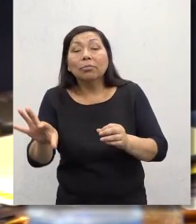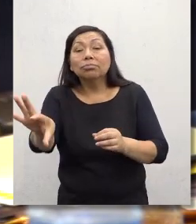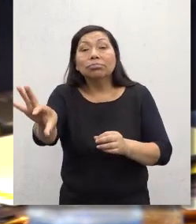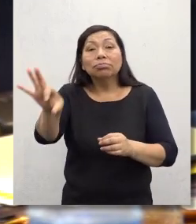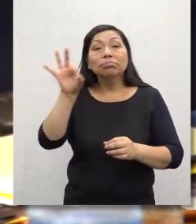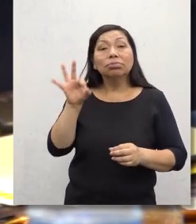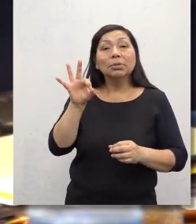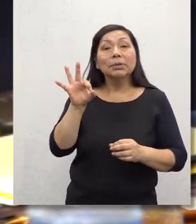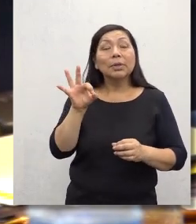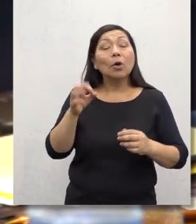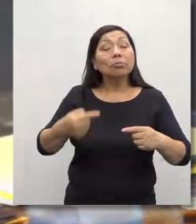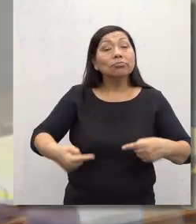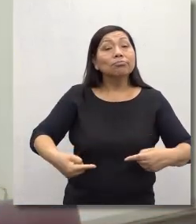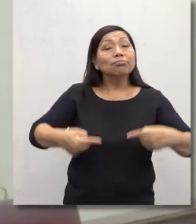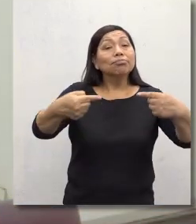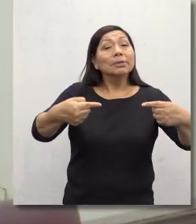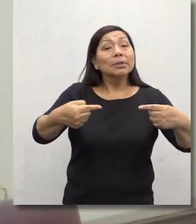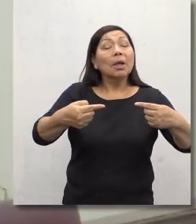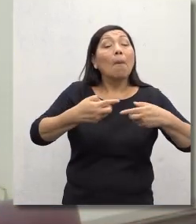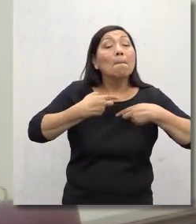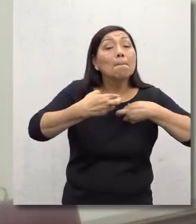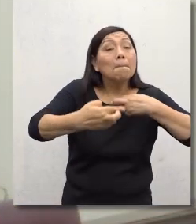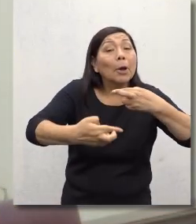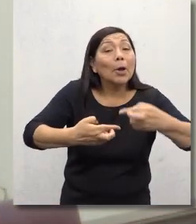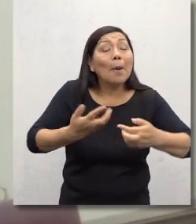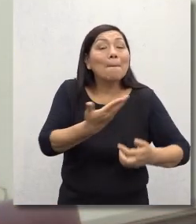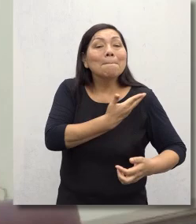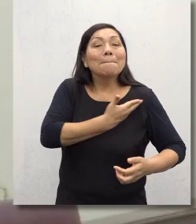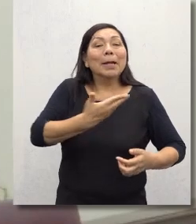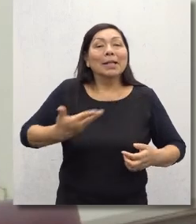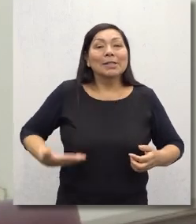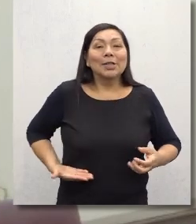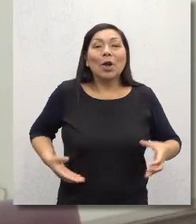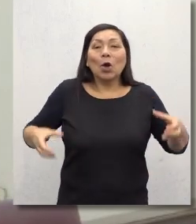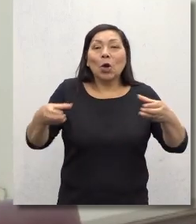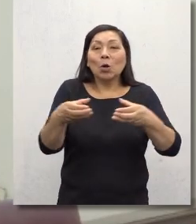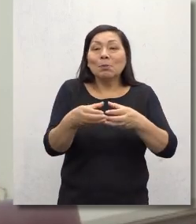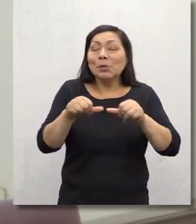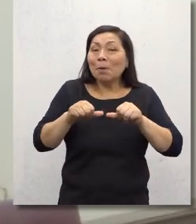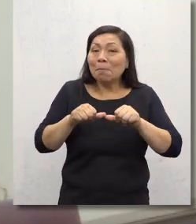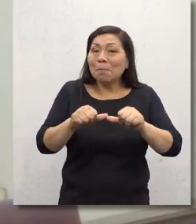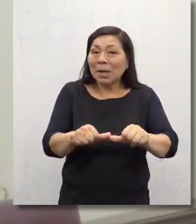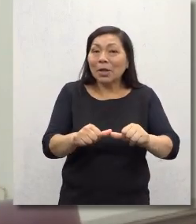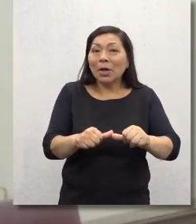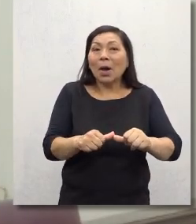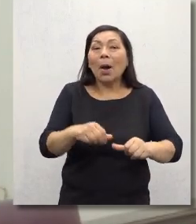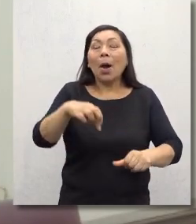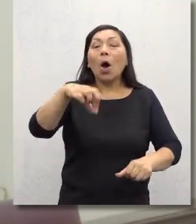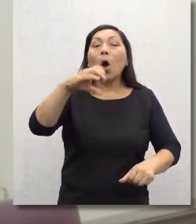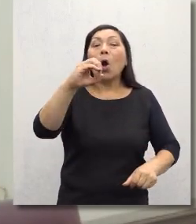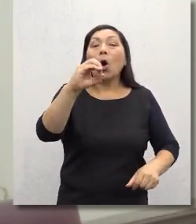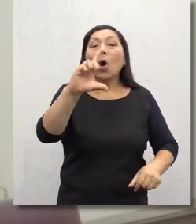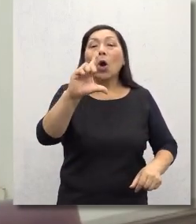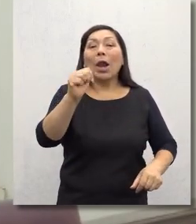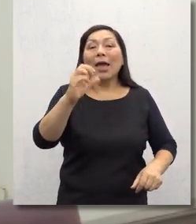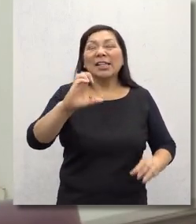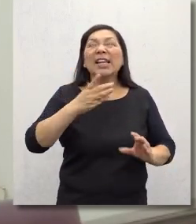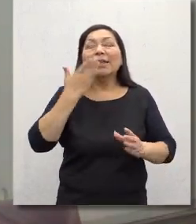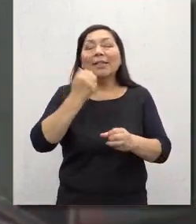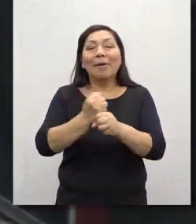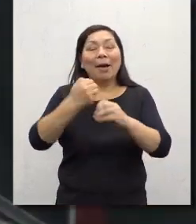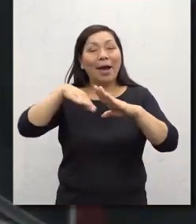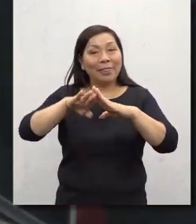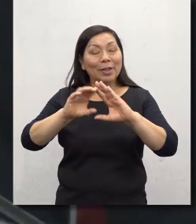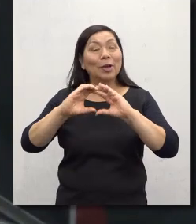eligió la demanda competencial promovida por el presidente de la Comisión Permanente, Pedro Lechea Álvarez